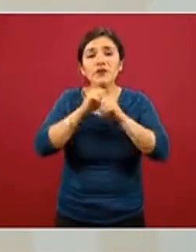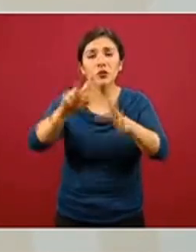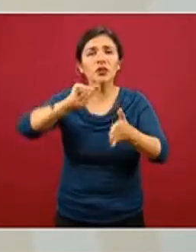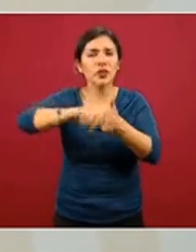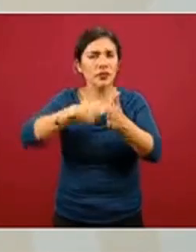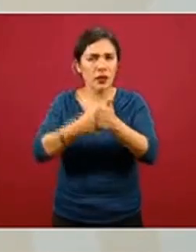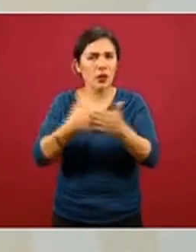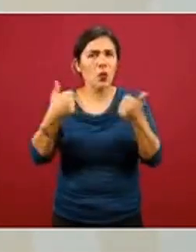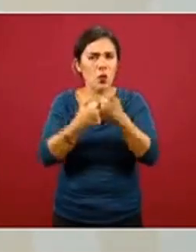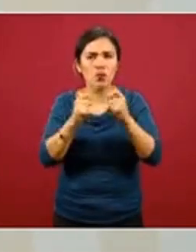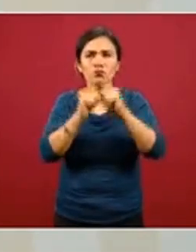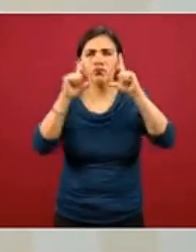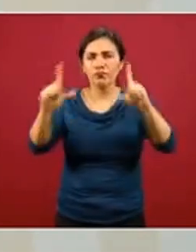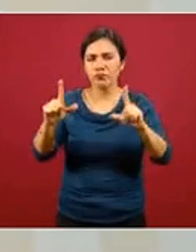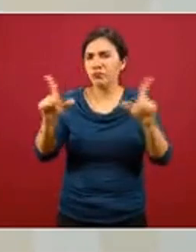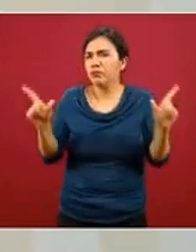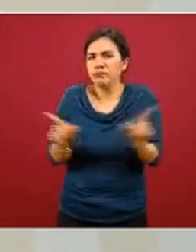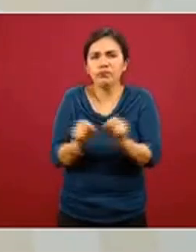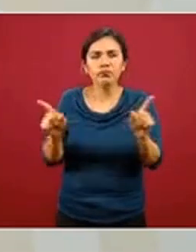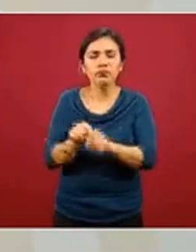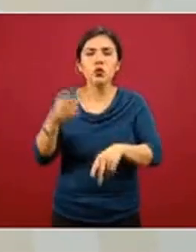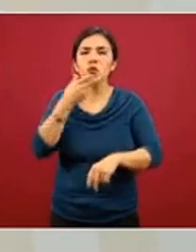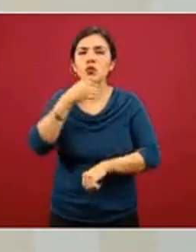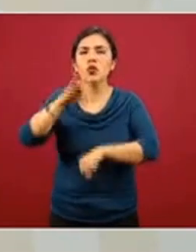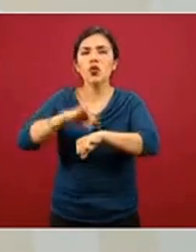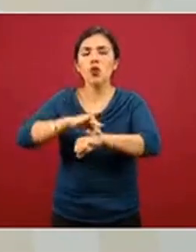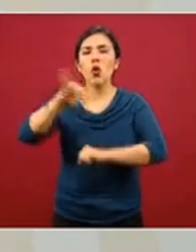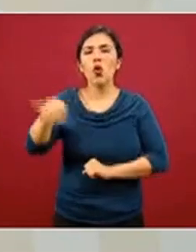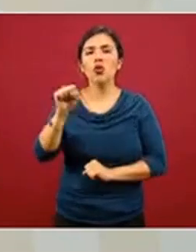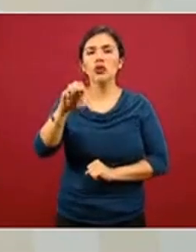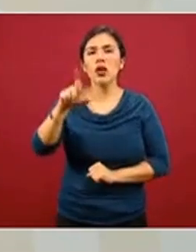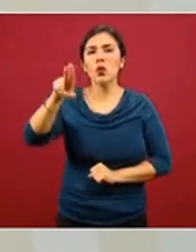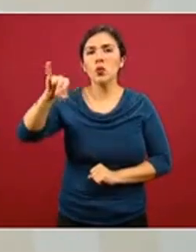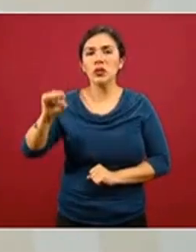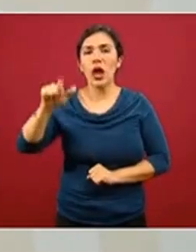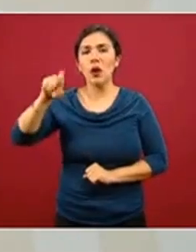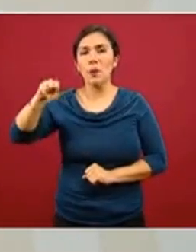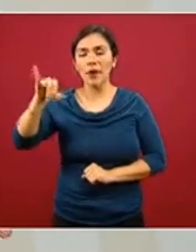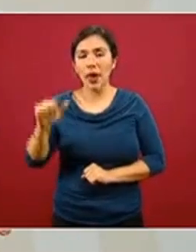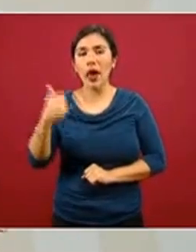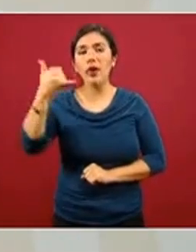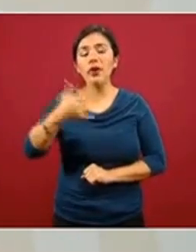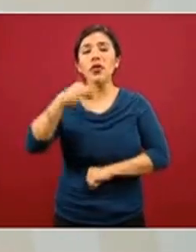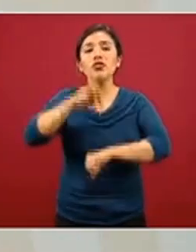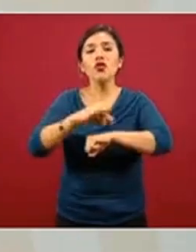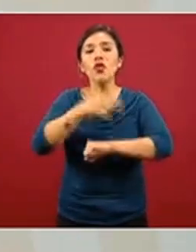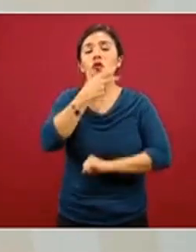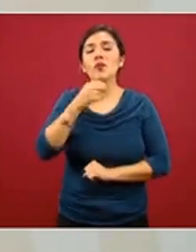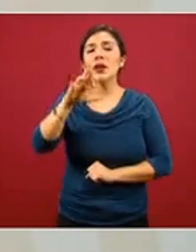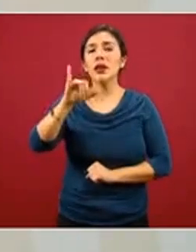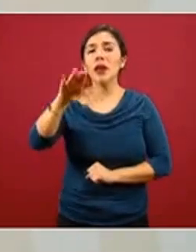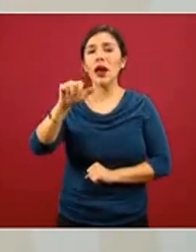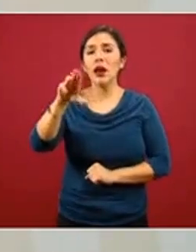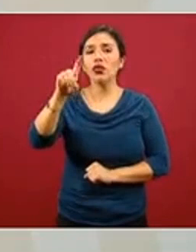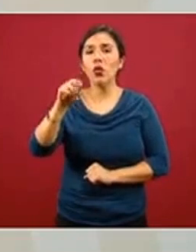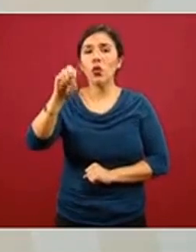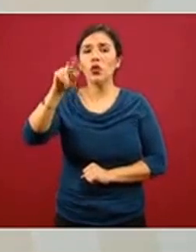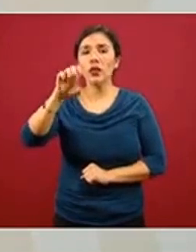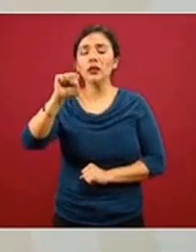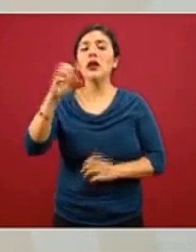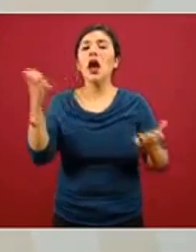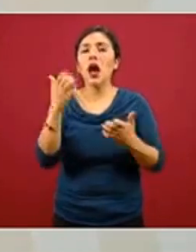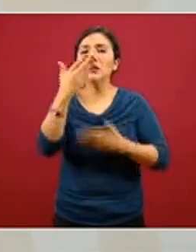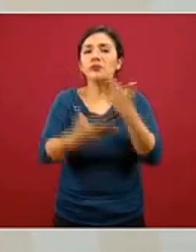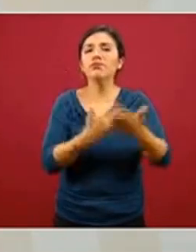técnico que presentará de manera sucinta el doctor José Luis Salomía, y el doctor Ricardo Cortés